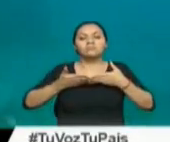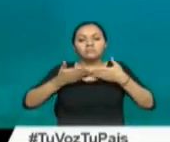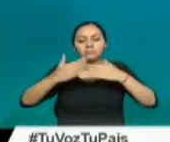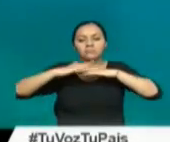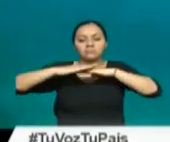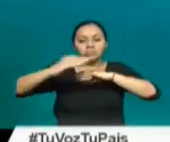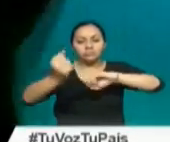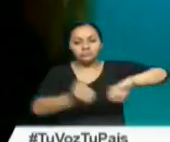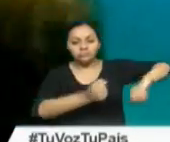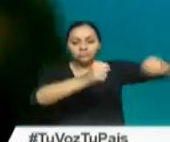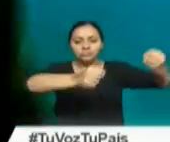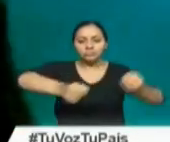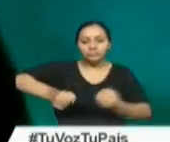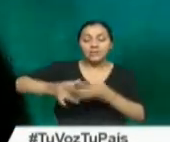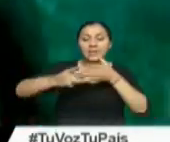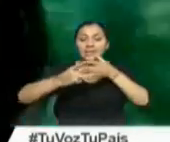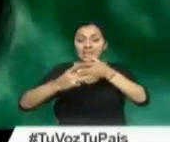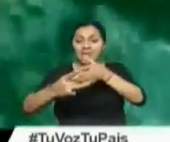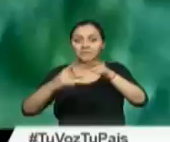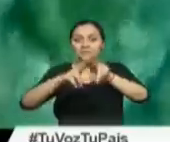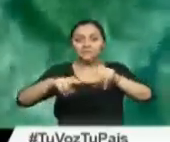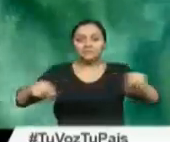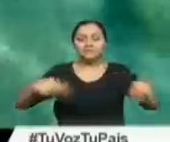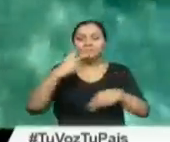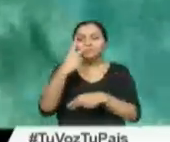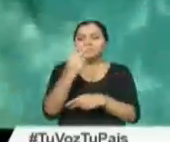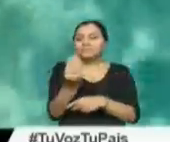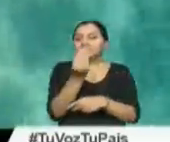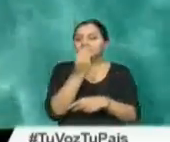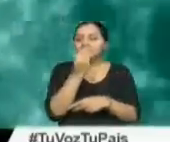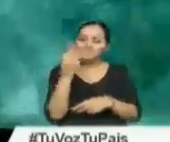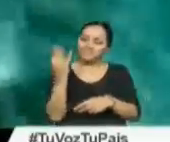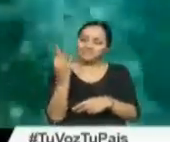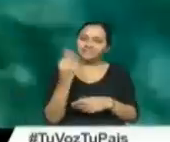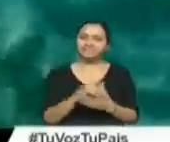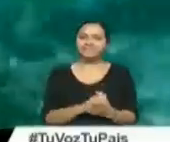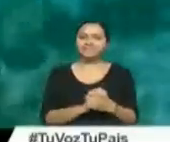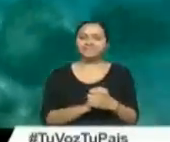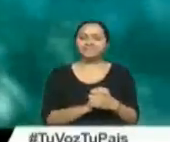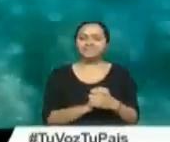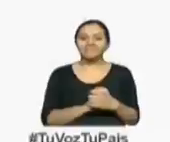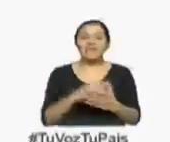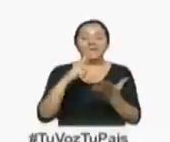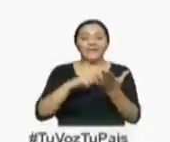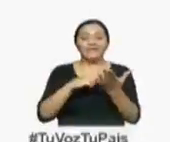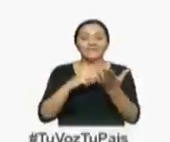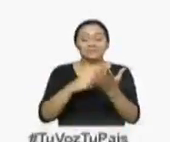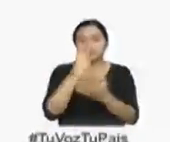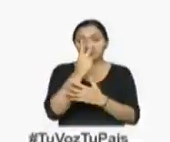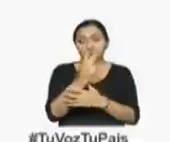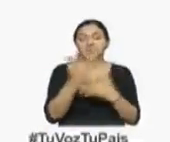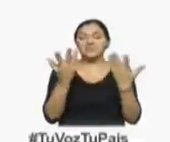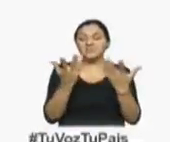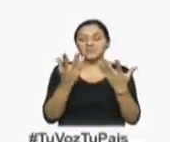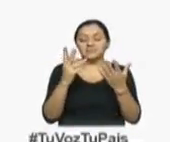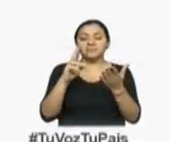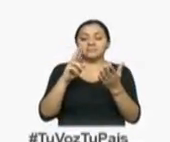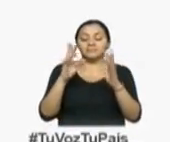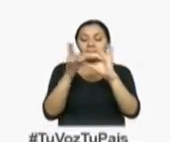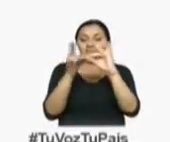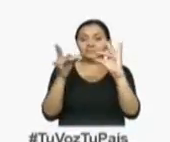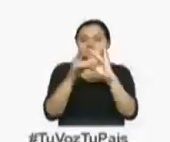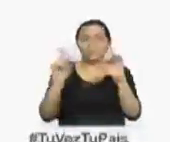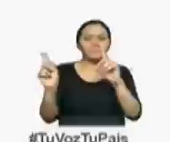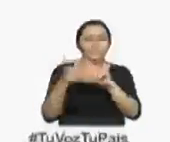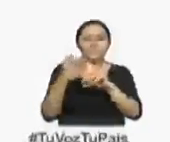conferencias de guías naturalistas y disfrutar de una exquisita gastronomía. La revista Qantas es editada por la principal aerolínea